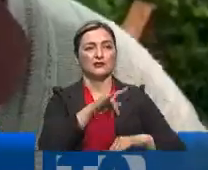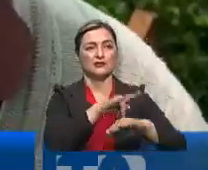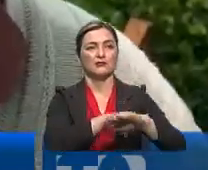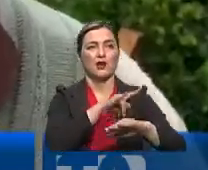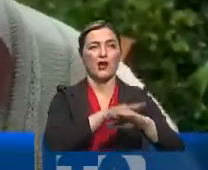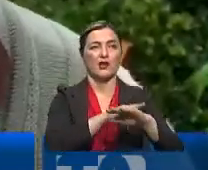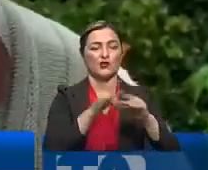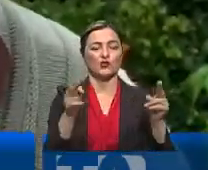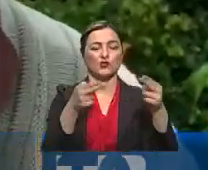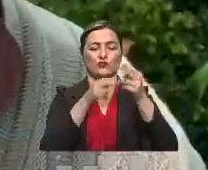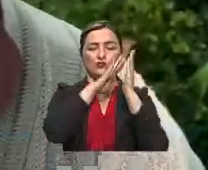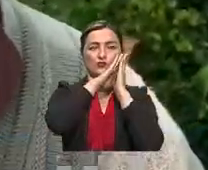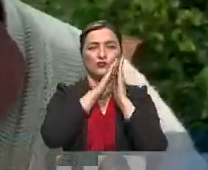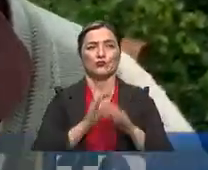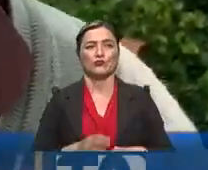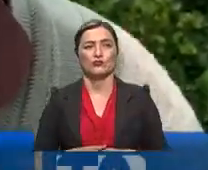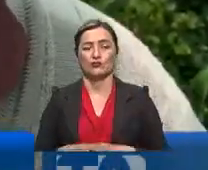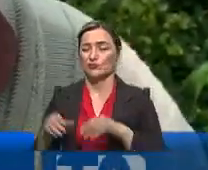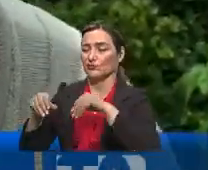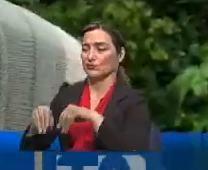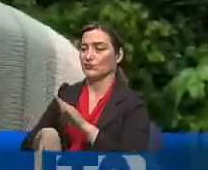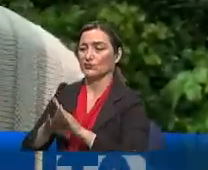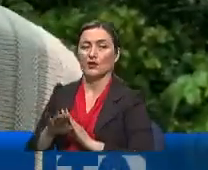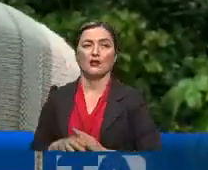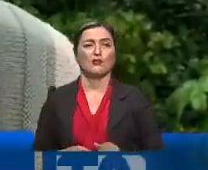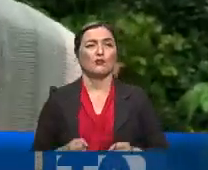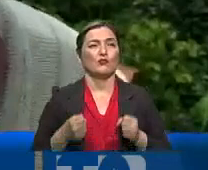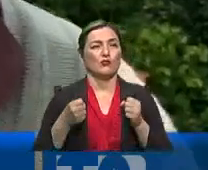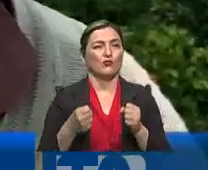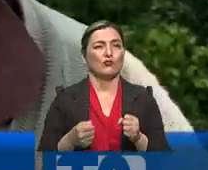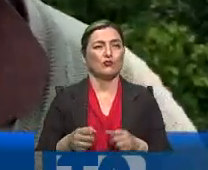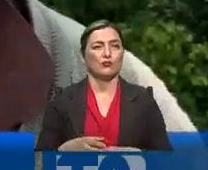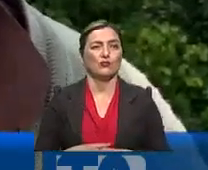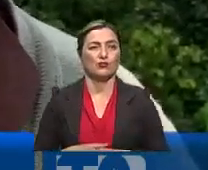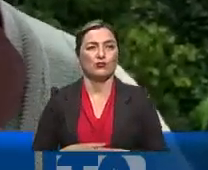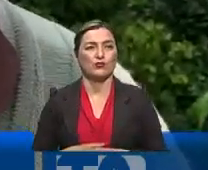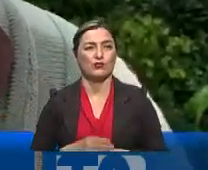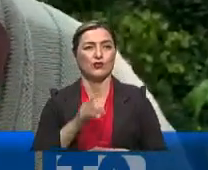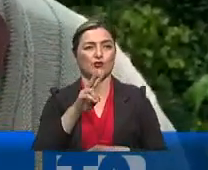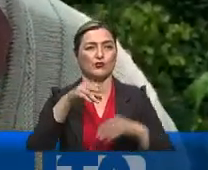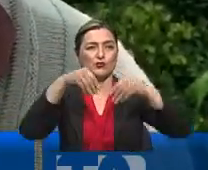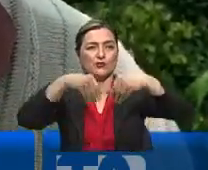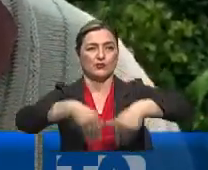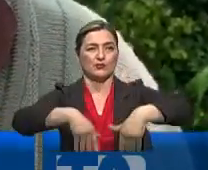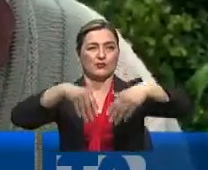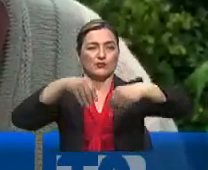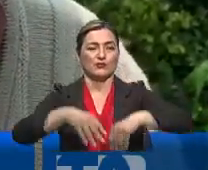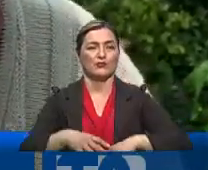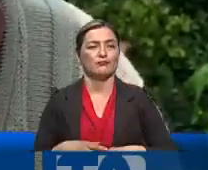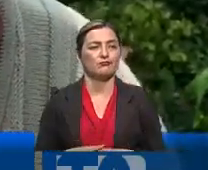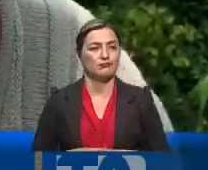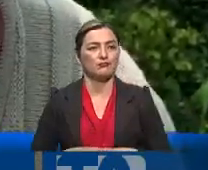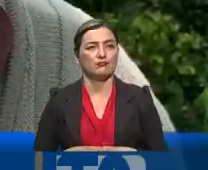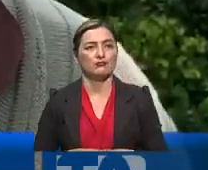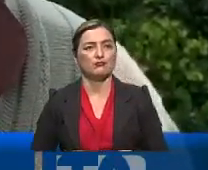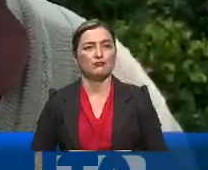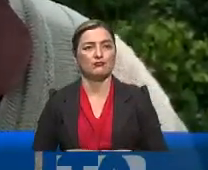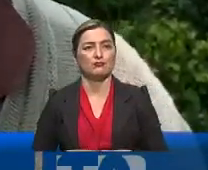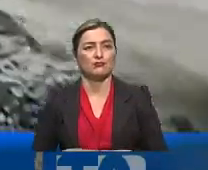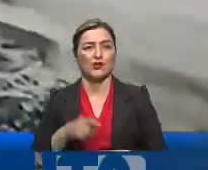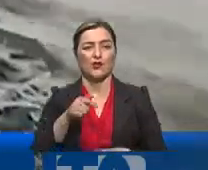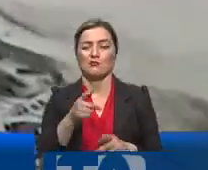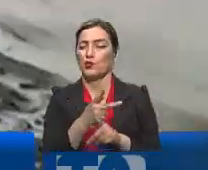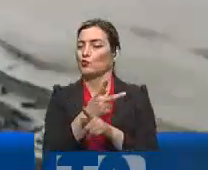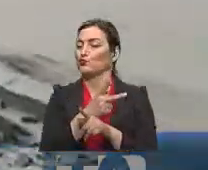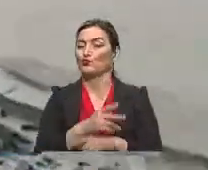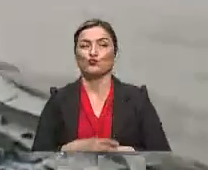dormitorio. ¿Llovió mucho acá, doctor? Bastantísimo, como nunca. Sí, dos lluvias que pegó atrás eran también grandes, pero no tanto como el día de